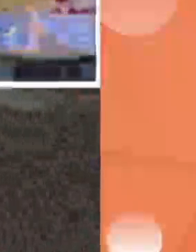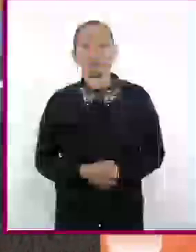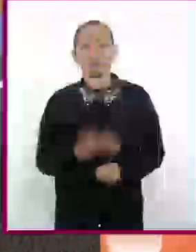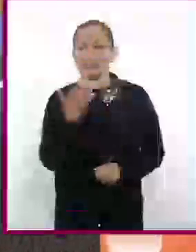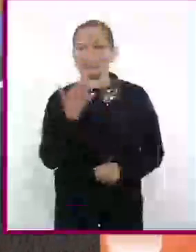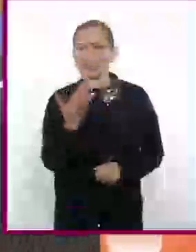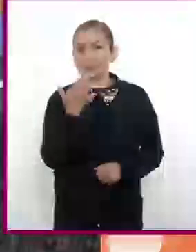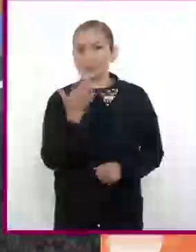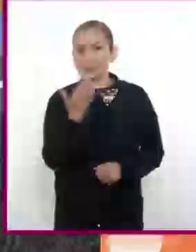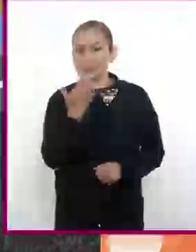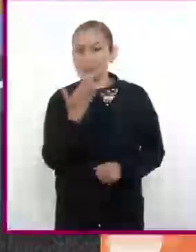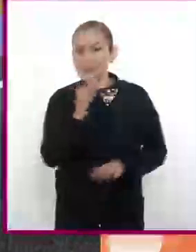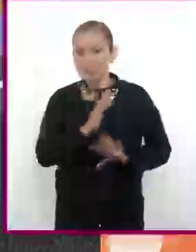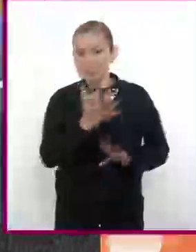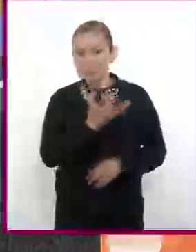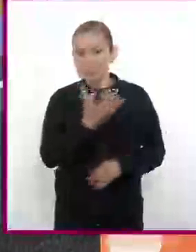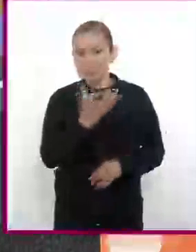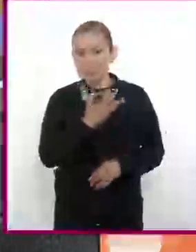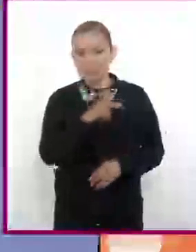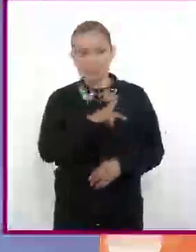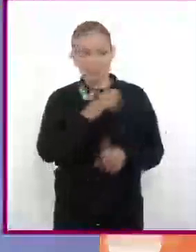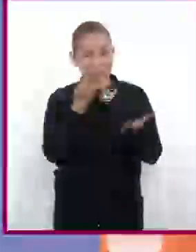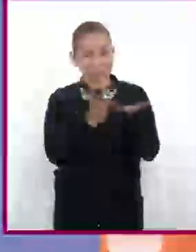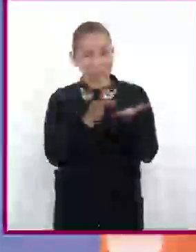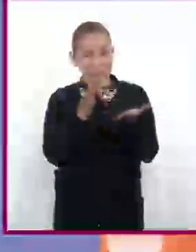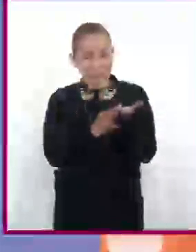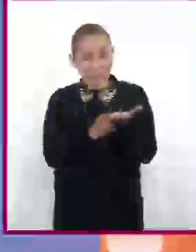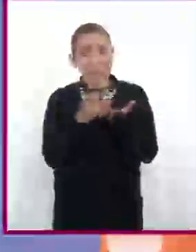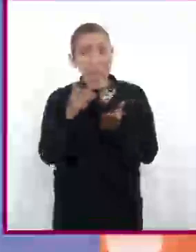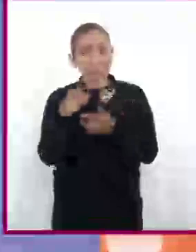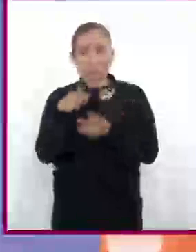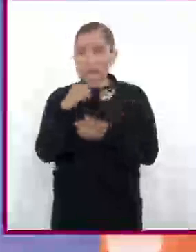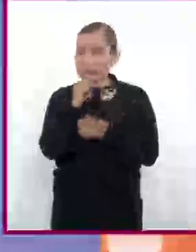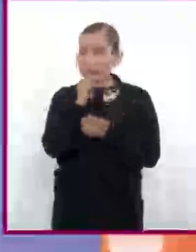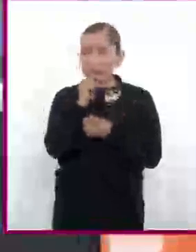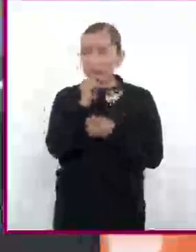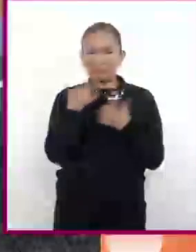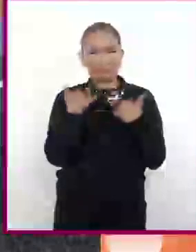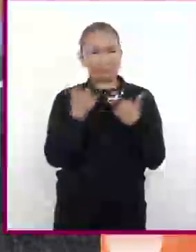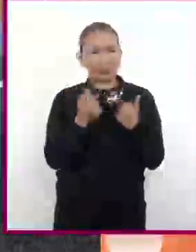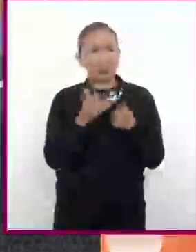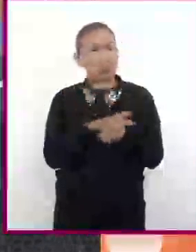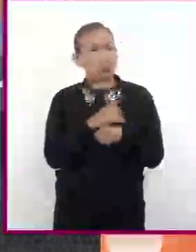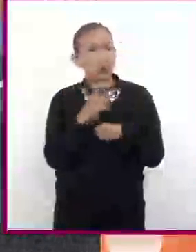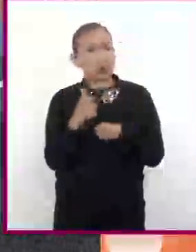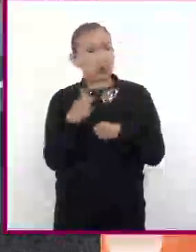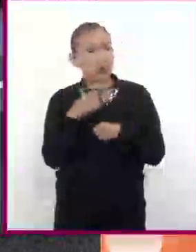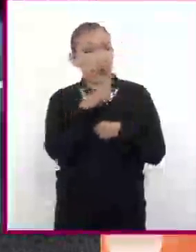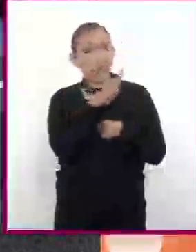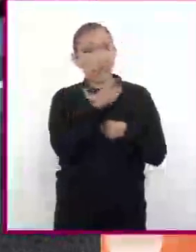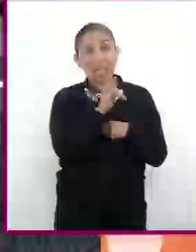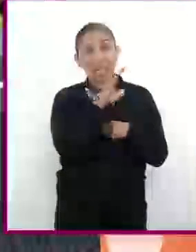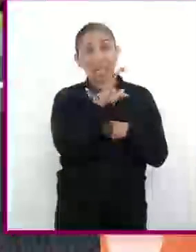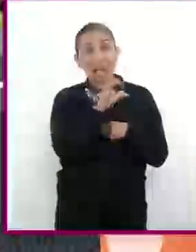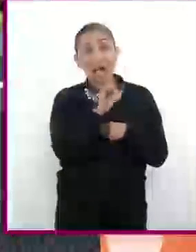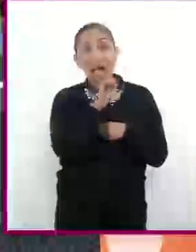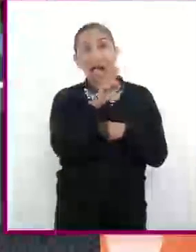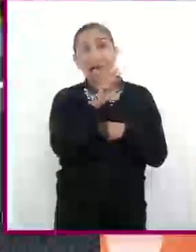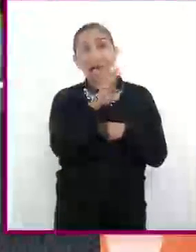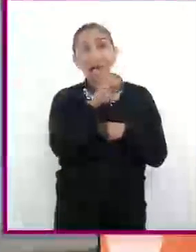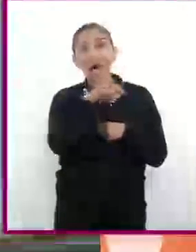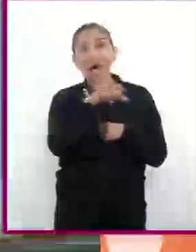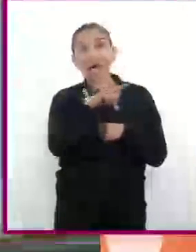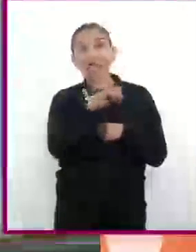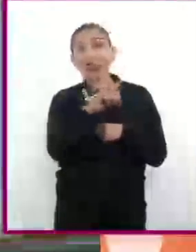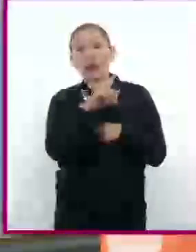Muy bien, ya tengo mis metales. Pero lo que aún no entiendo es, ¿por qué si el bicarbonato de sodio tiene